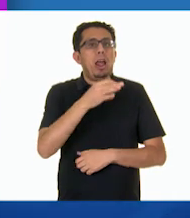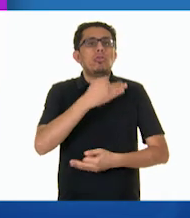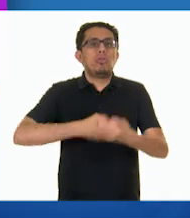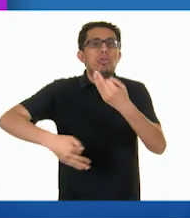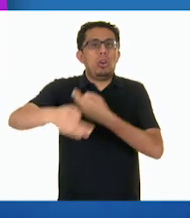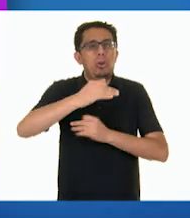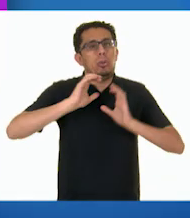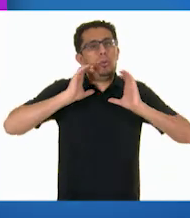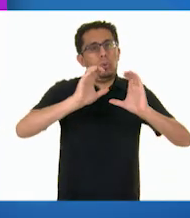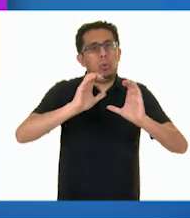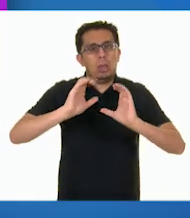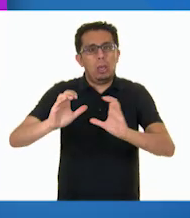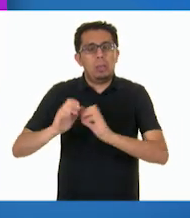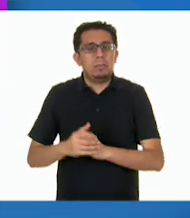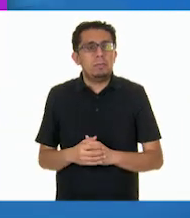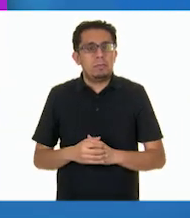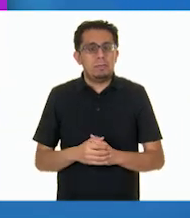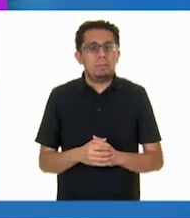unos a los otros.